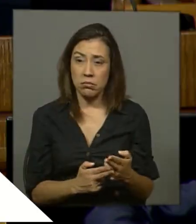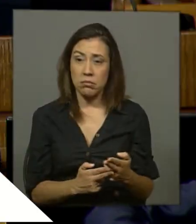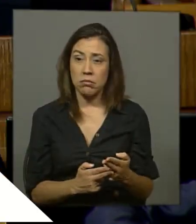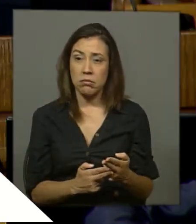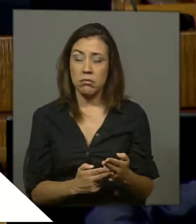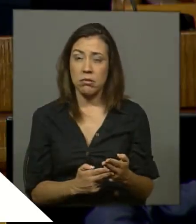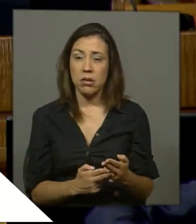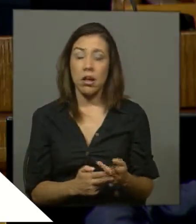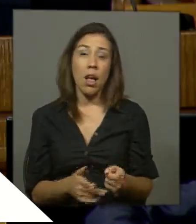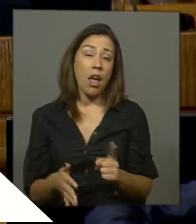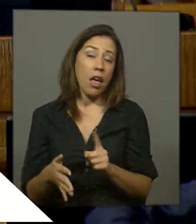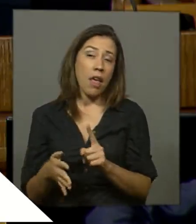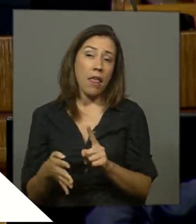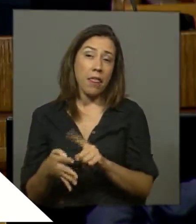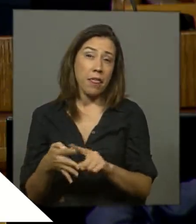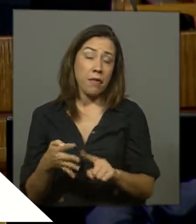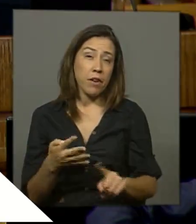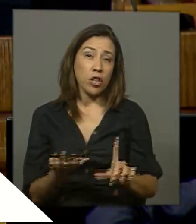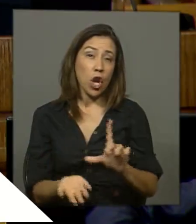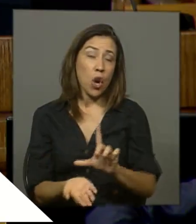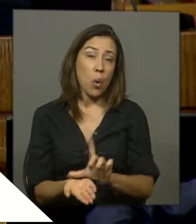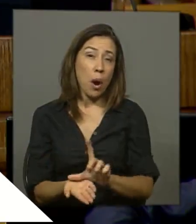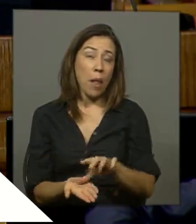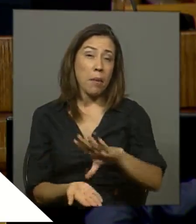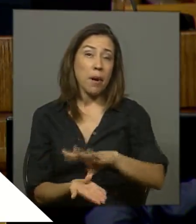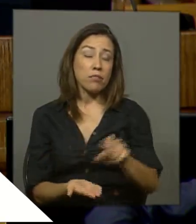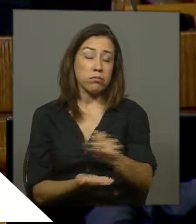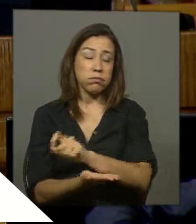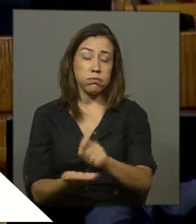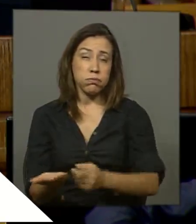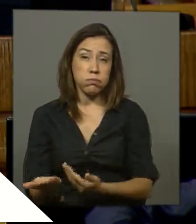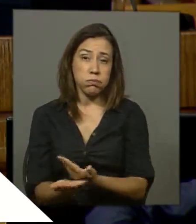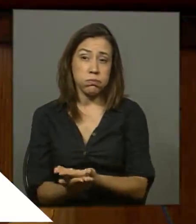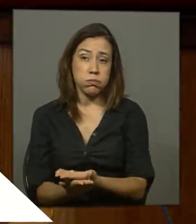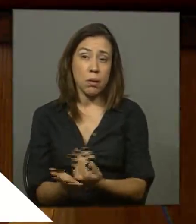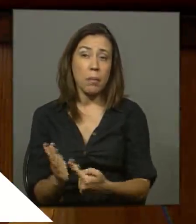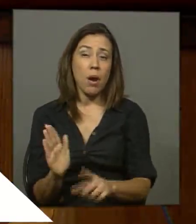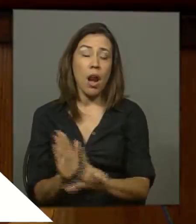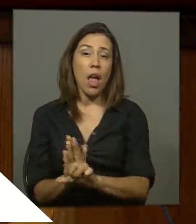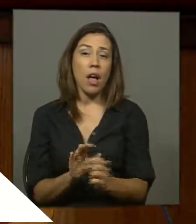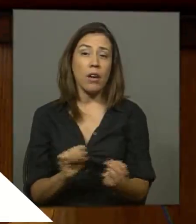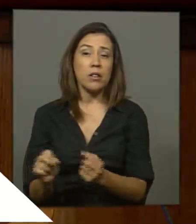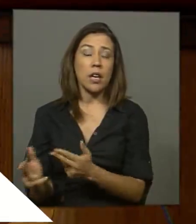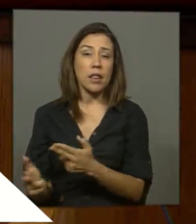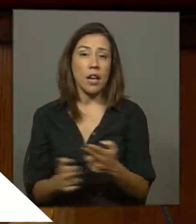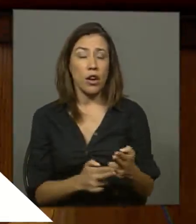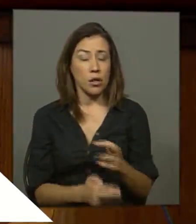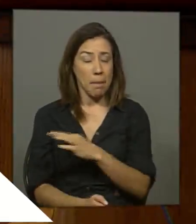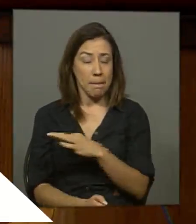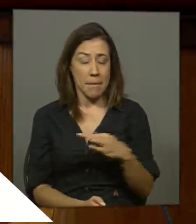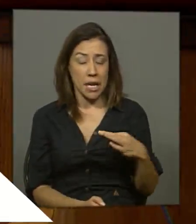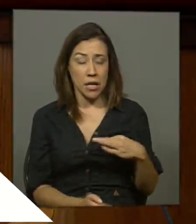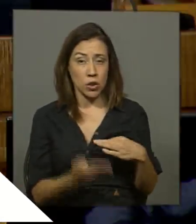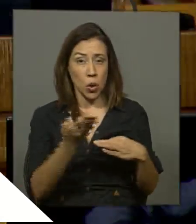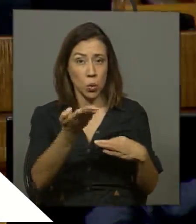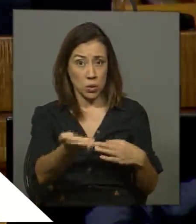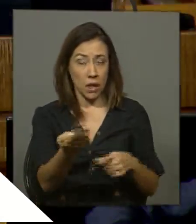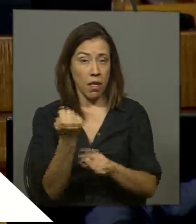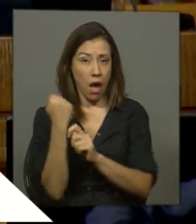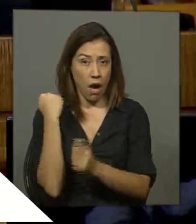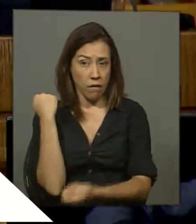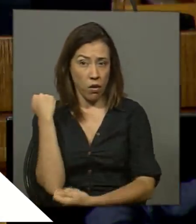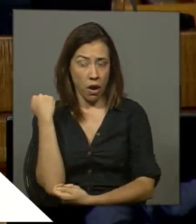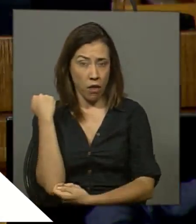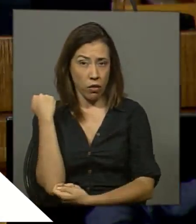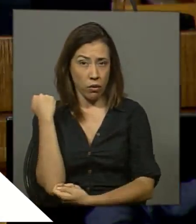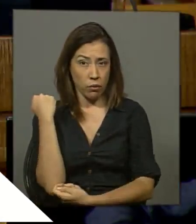presentado en distintos lugares del país 19 acciones amparado en la ley antiterrorista ministro usted es